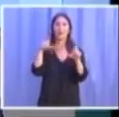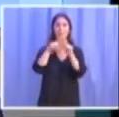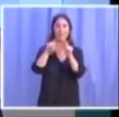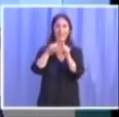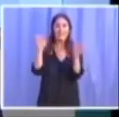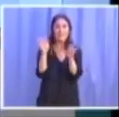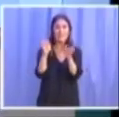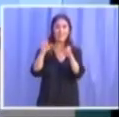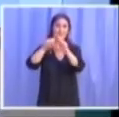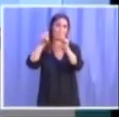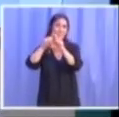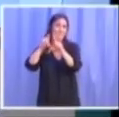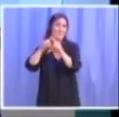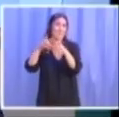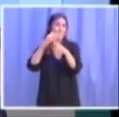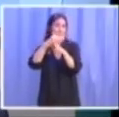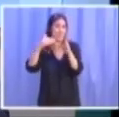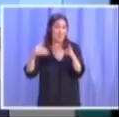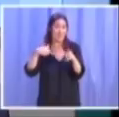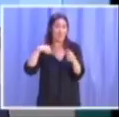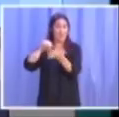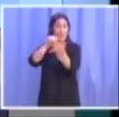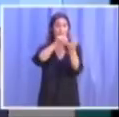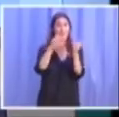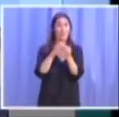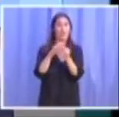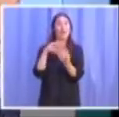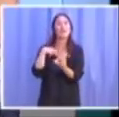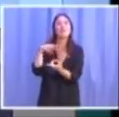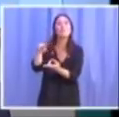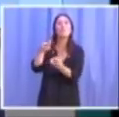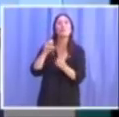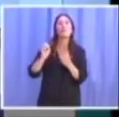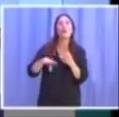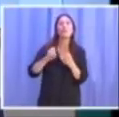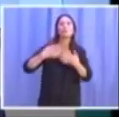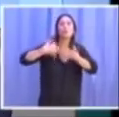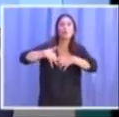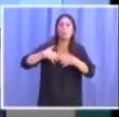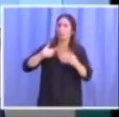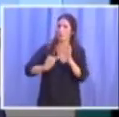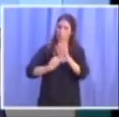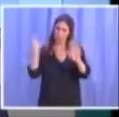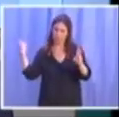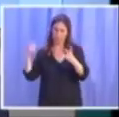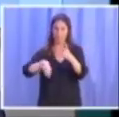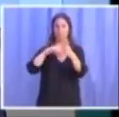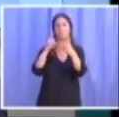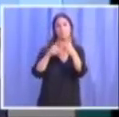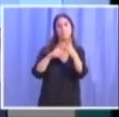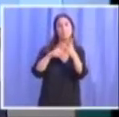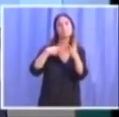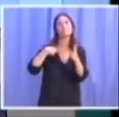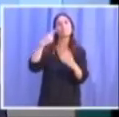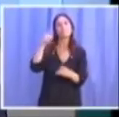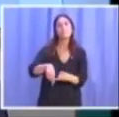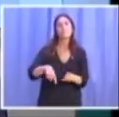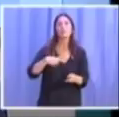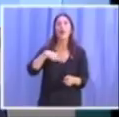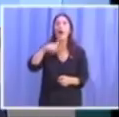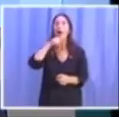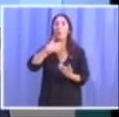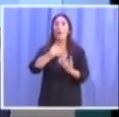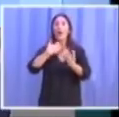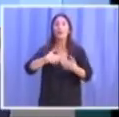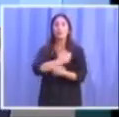medianos empresarios de la ciudad de Granada el impuesto de basura industrial. Tercero, vamos a quitarle el agua